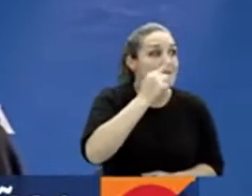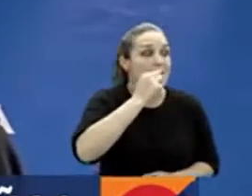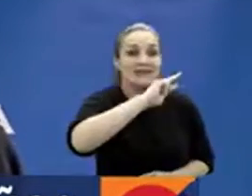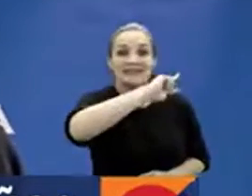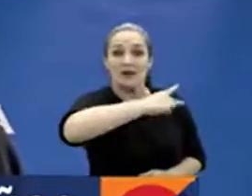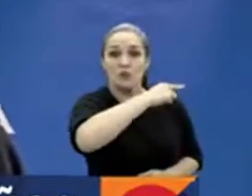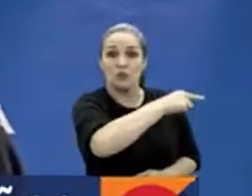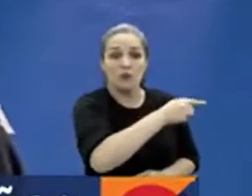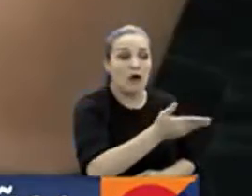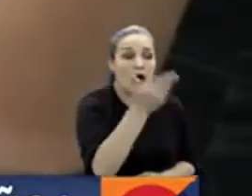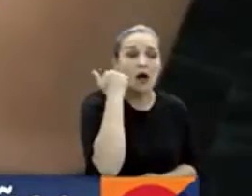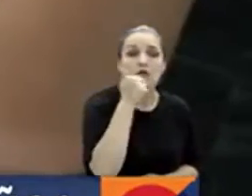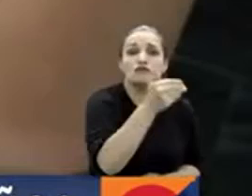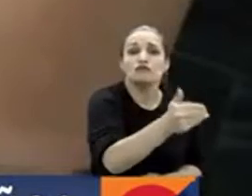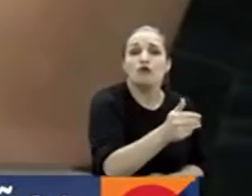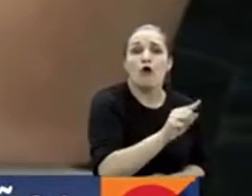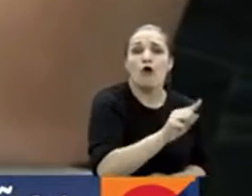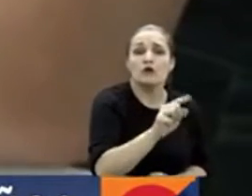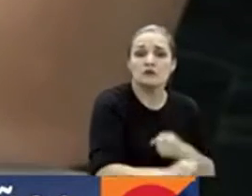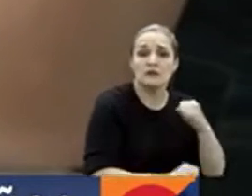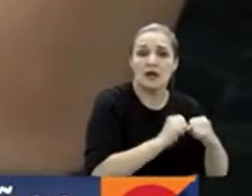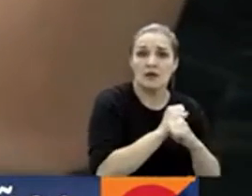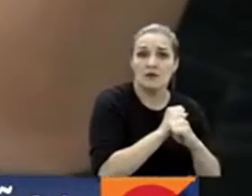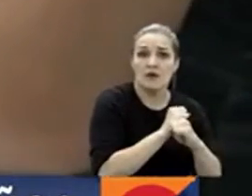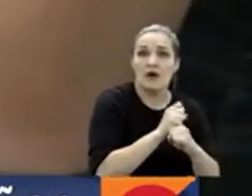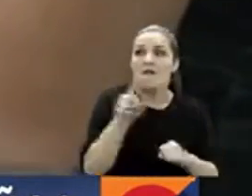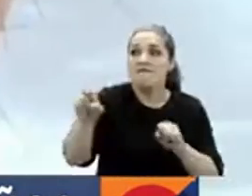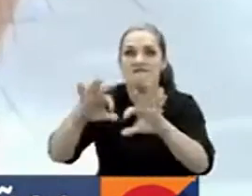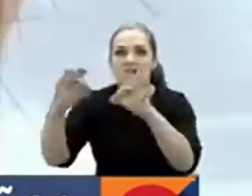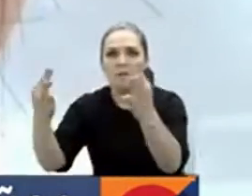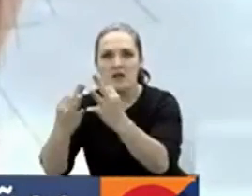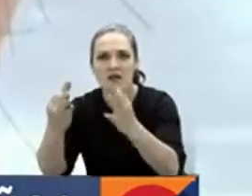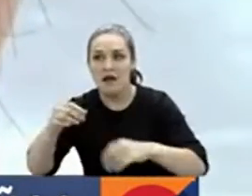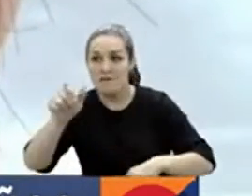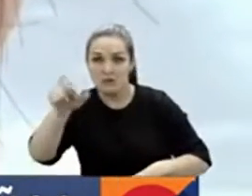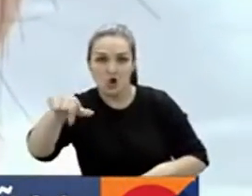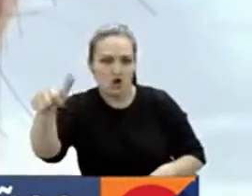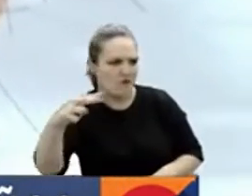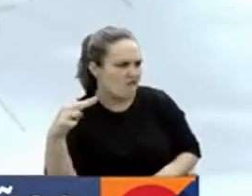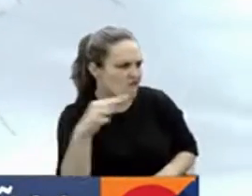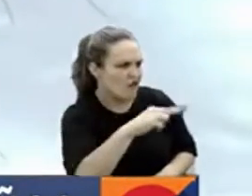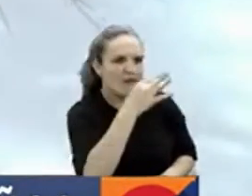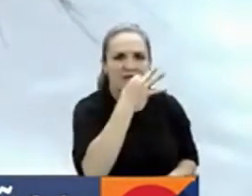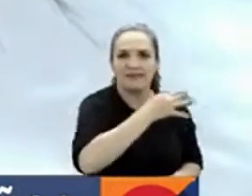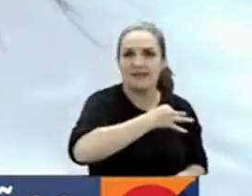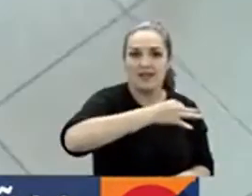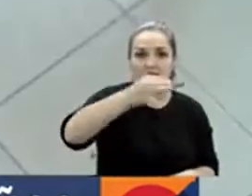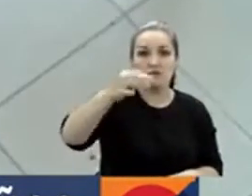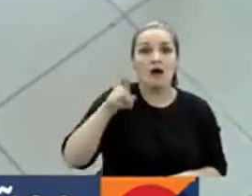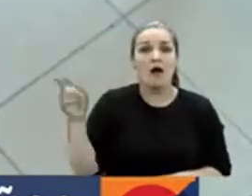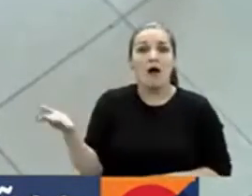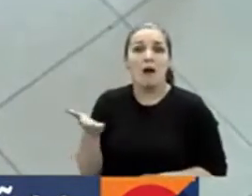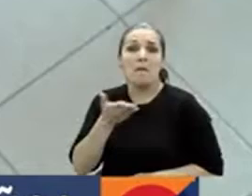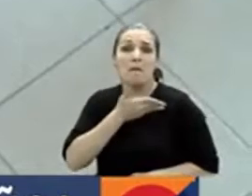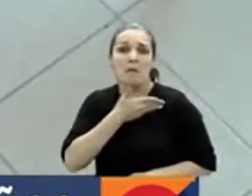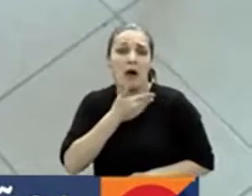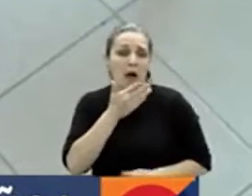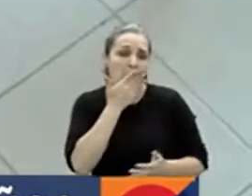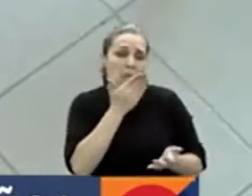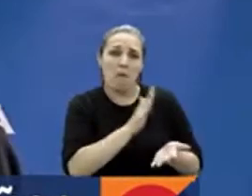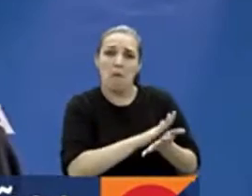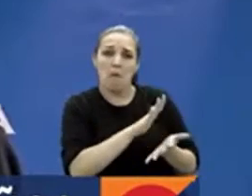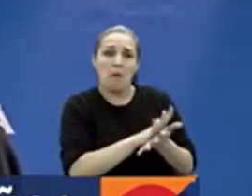tenía apenas 11 años. Un familiar de la niña denunció la situación. Según el ente acusador, al parecer, la mamá buscaba que la joven